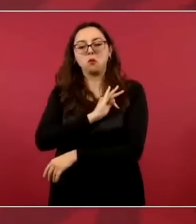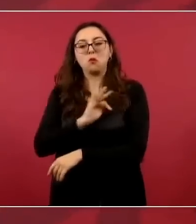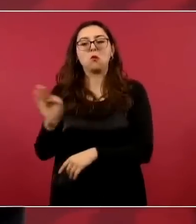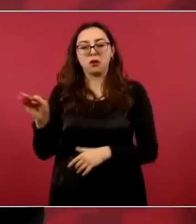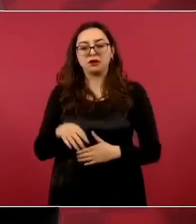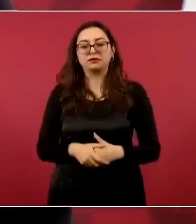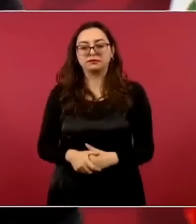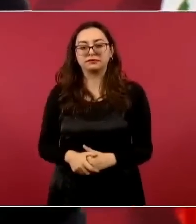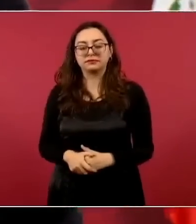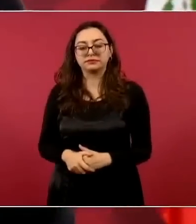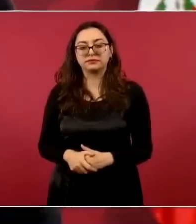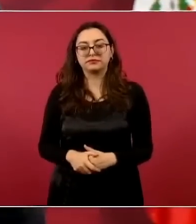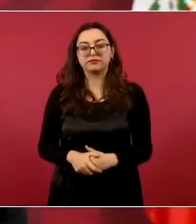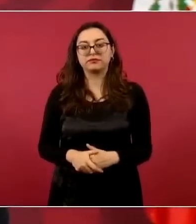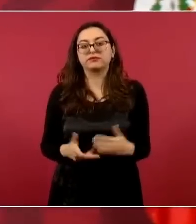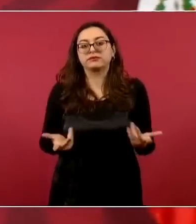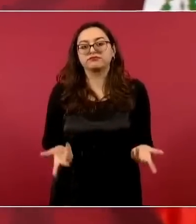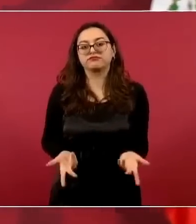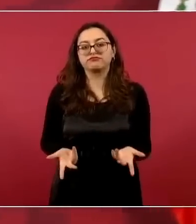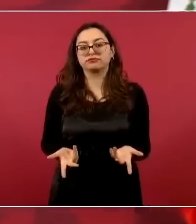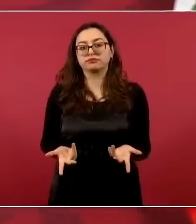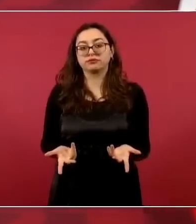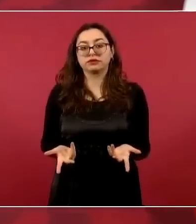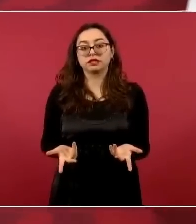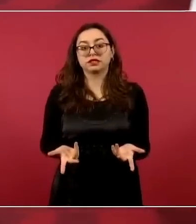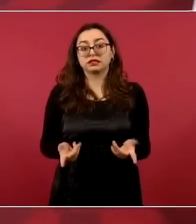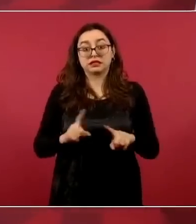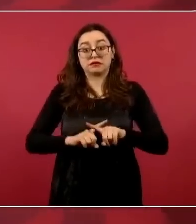no van a saber en qué restaurante de Polanco estoy.